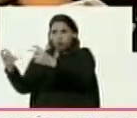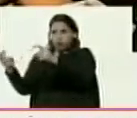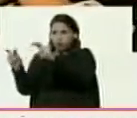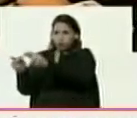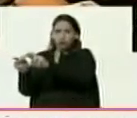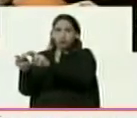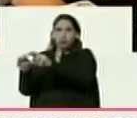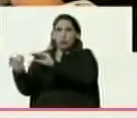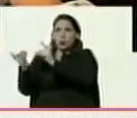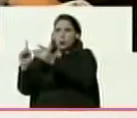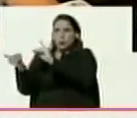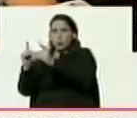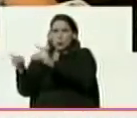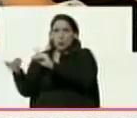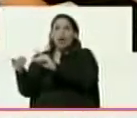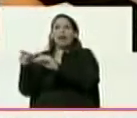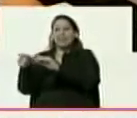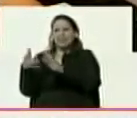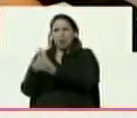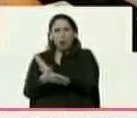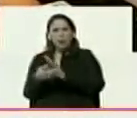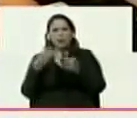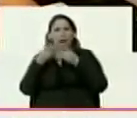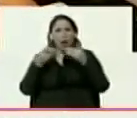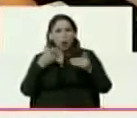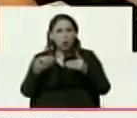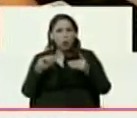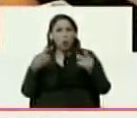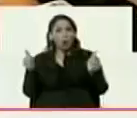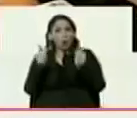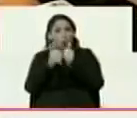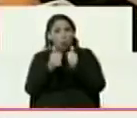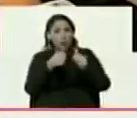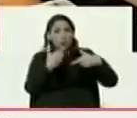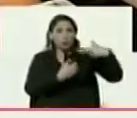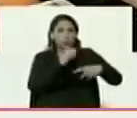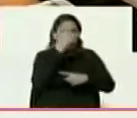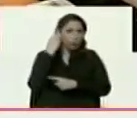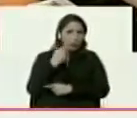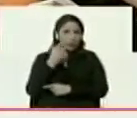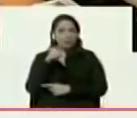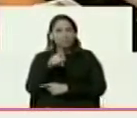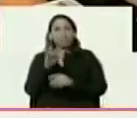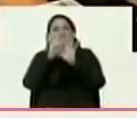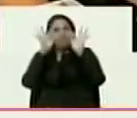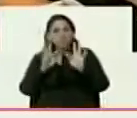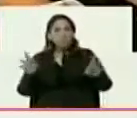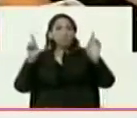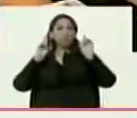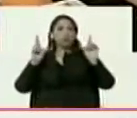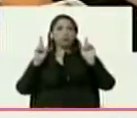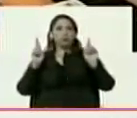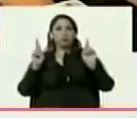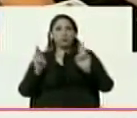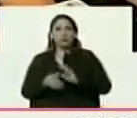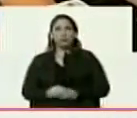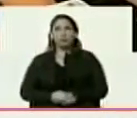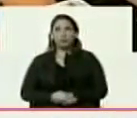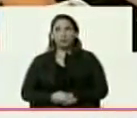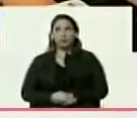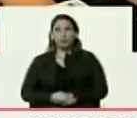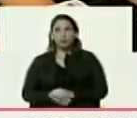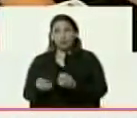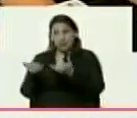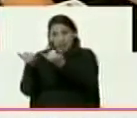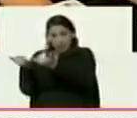las mesas de diálogo con la revolución bolivariana. Ojalá pueda lograrse algún mecanismo de que ellos